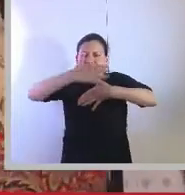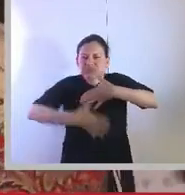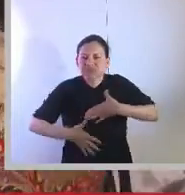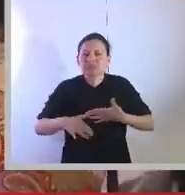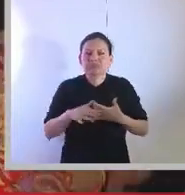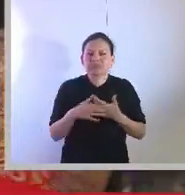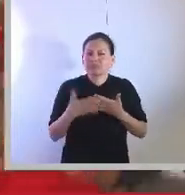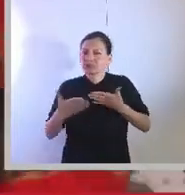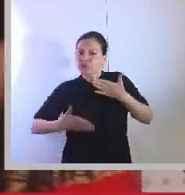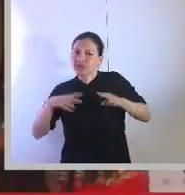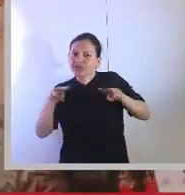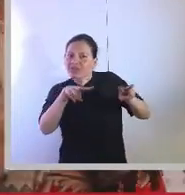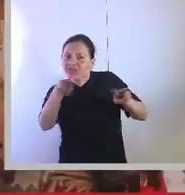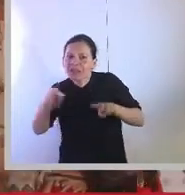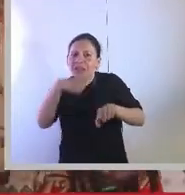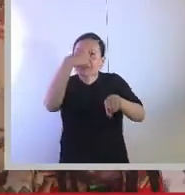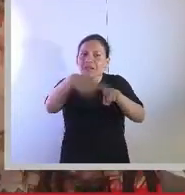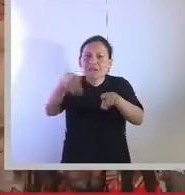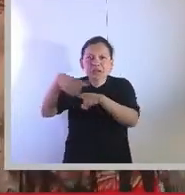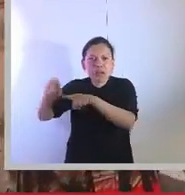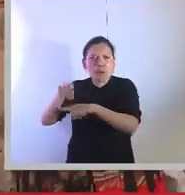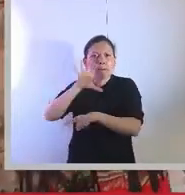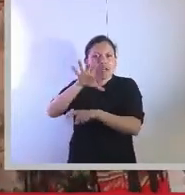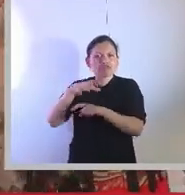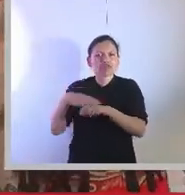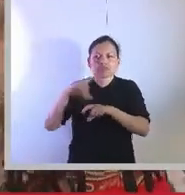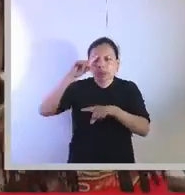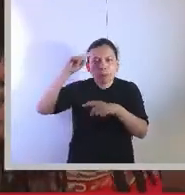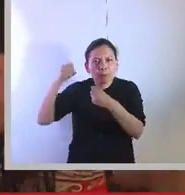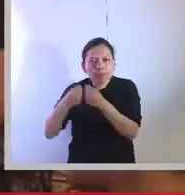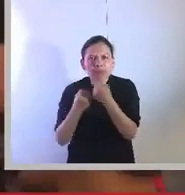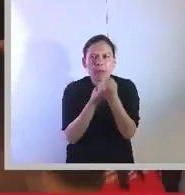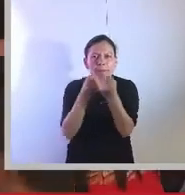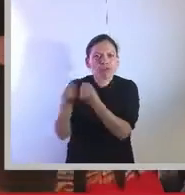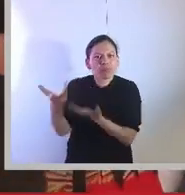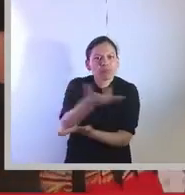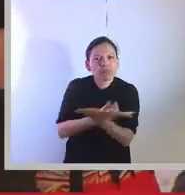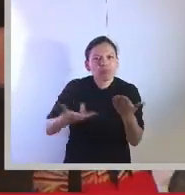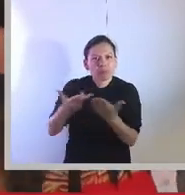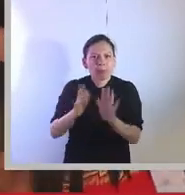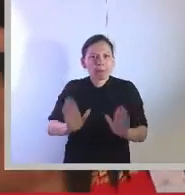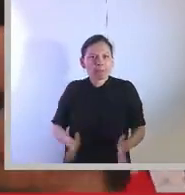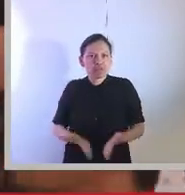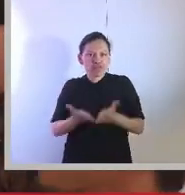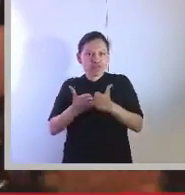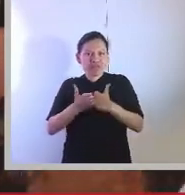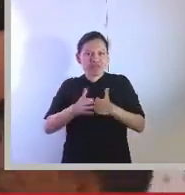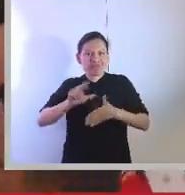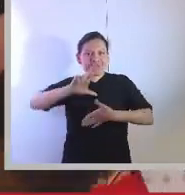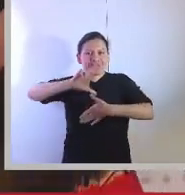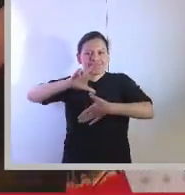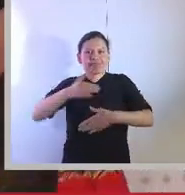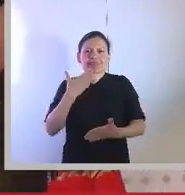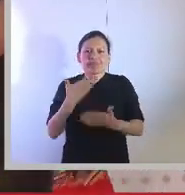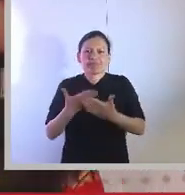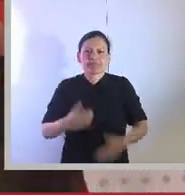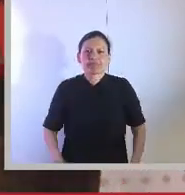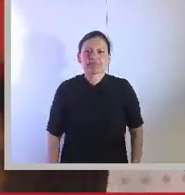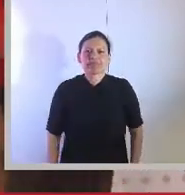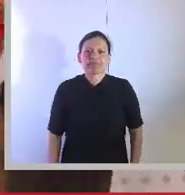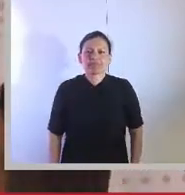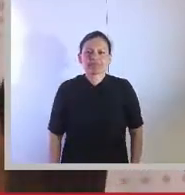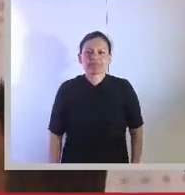a ustedes de tantos países colaborando para un mejor futuro para América Latina. Gracias.